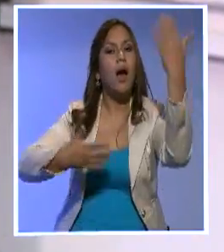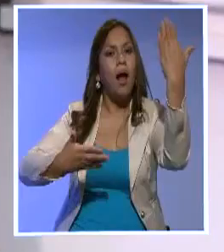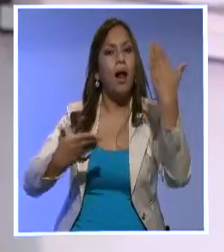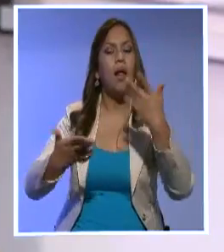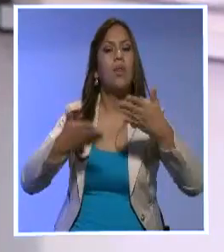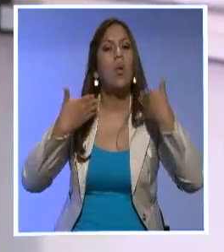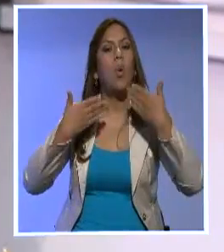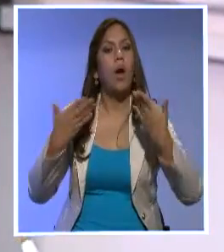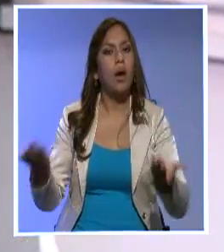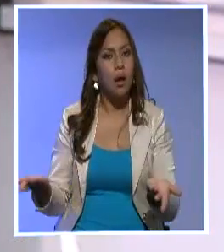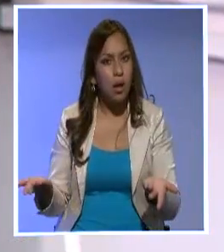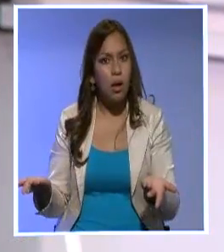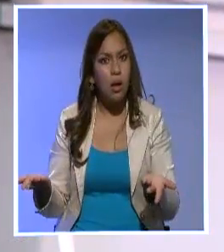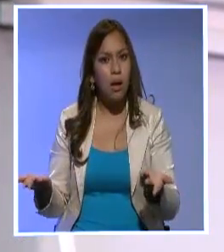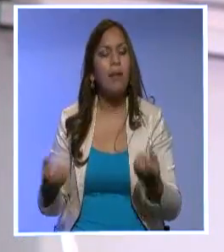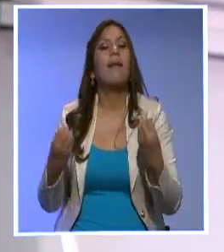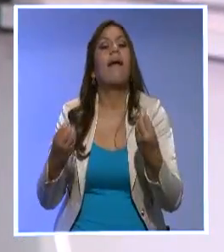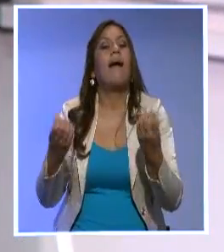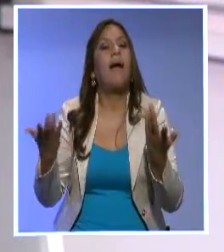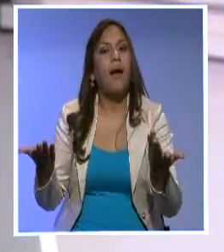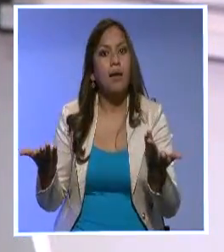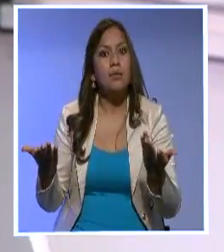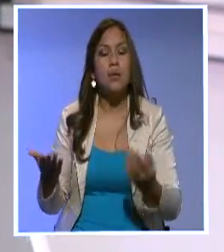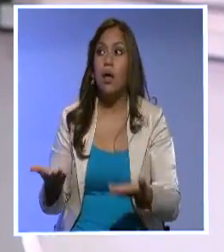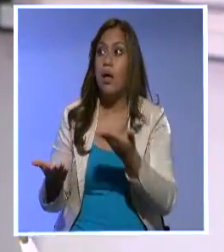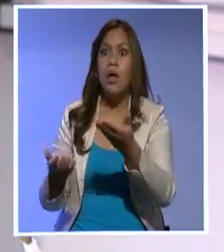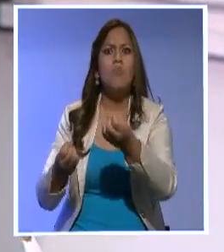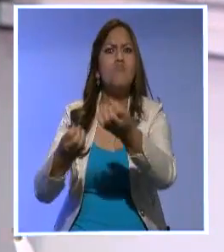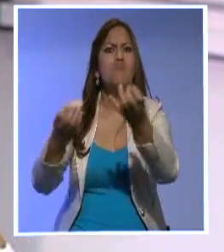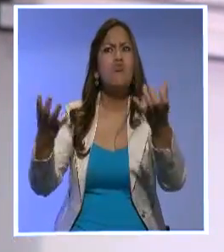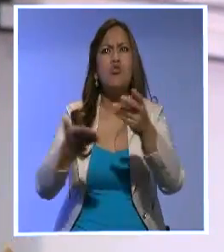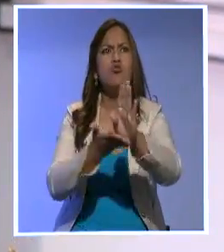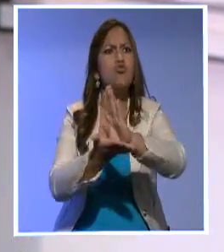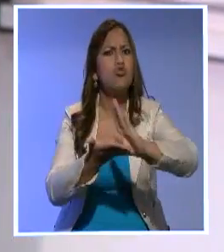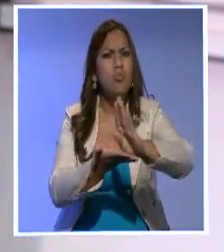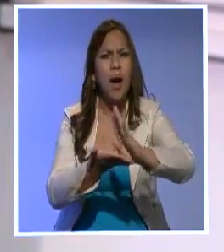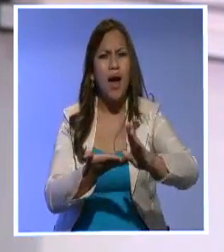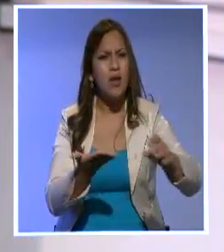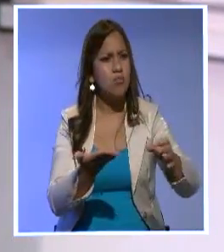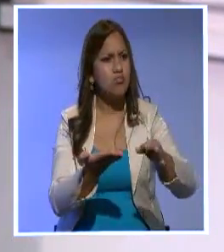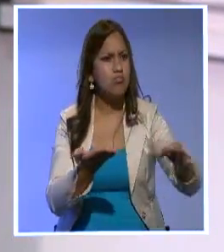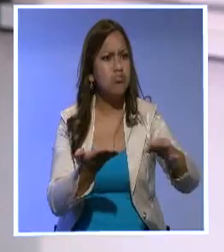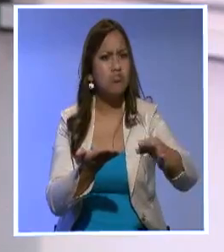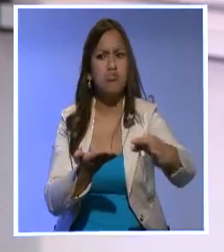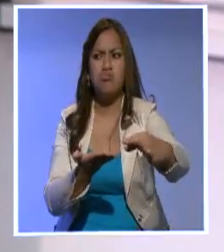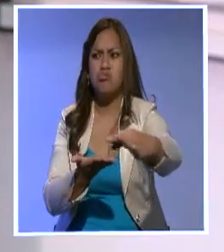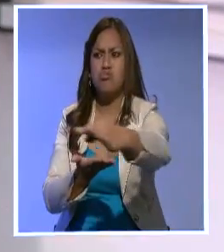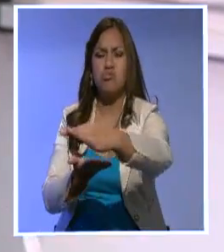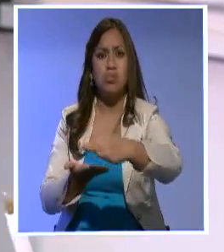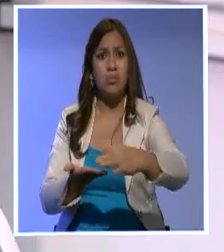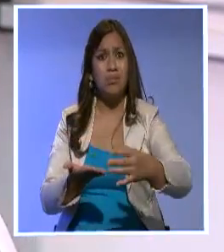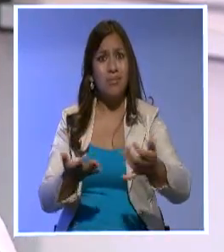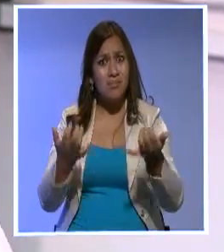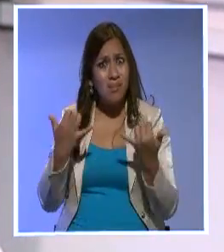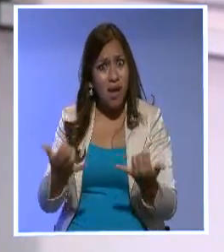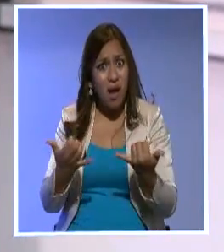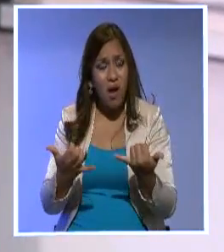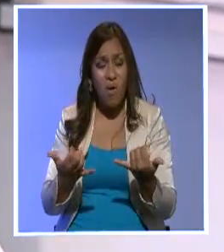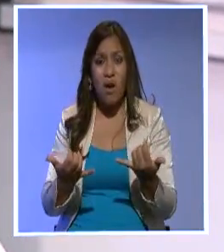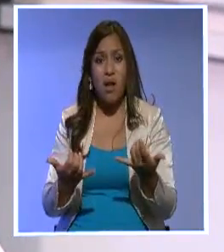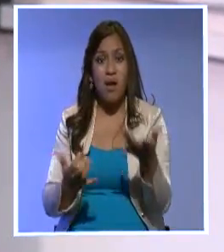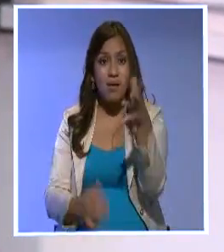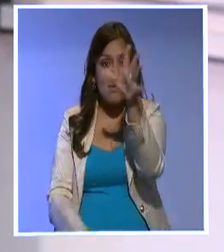y qué es lo que también ha impedido que muchos barrios periféricos no tengan en pleno siglo 21